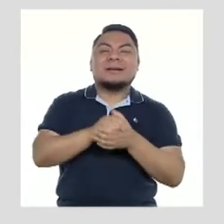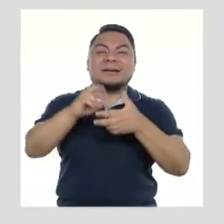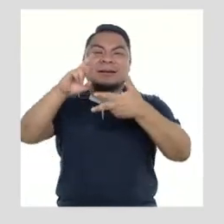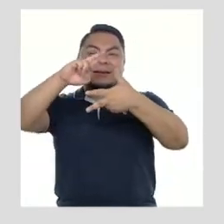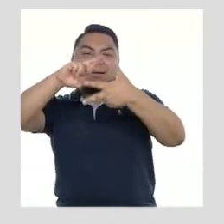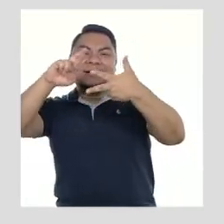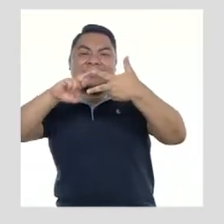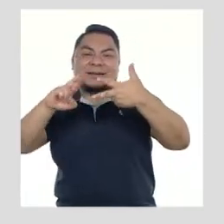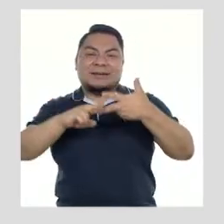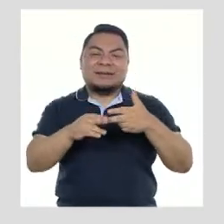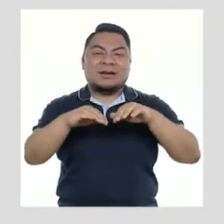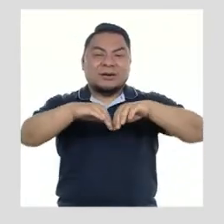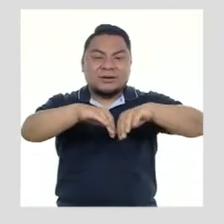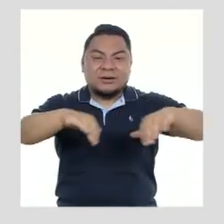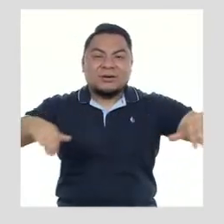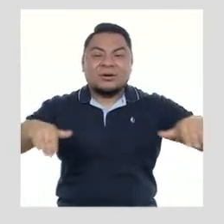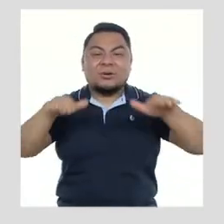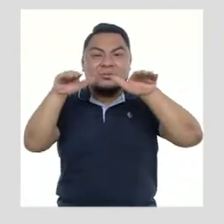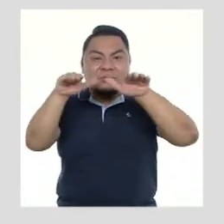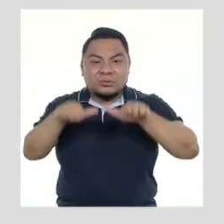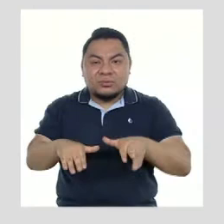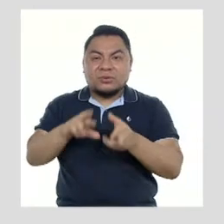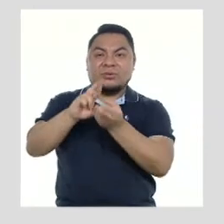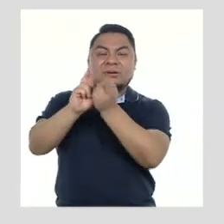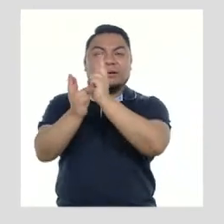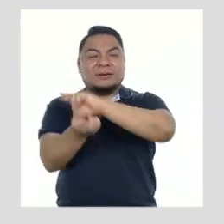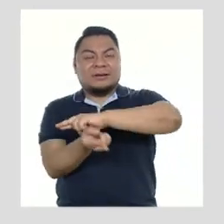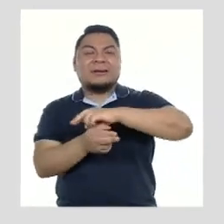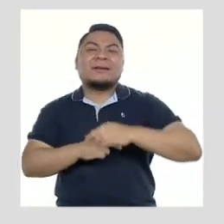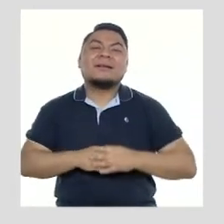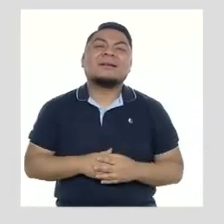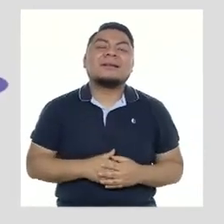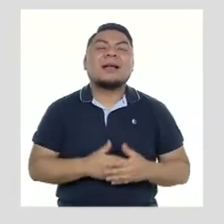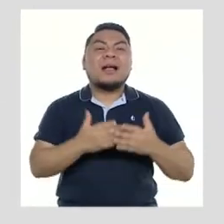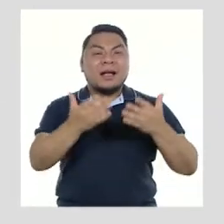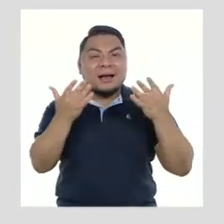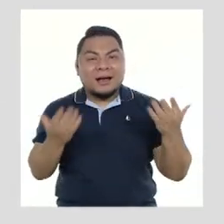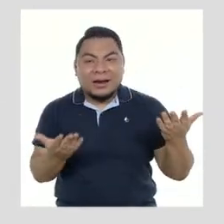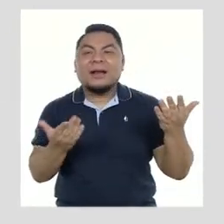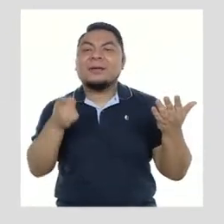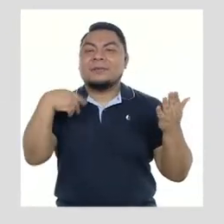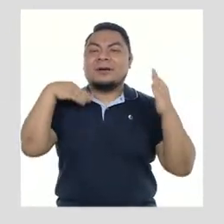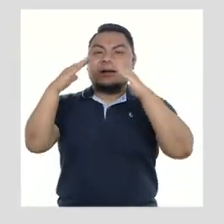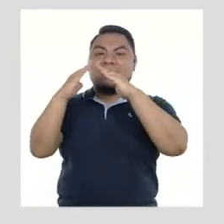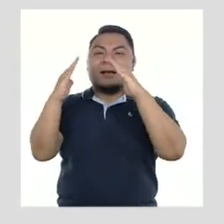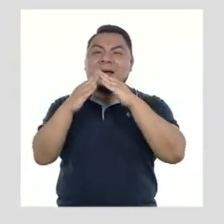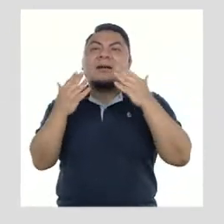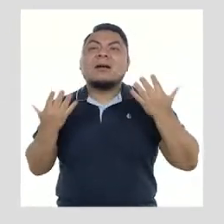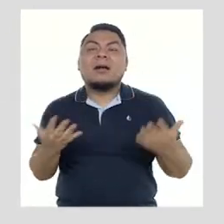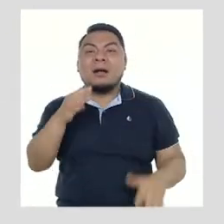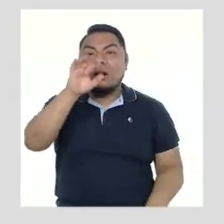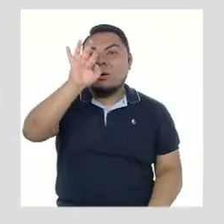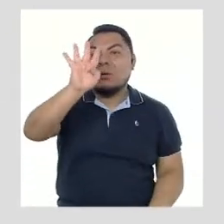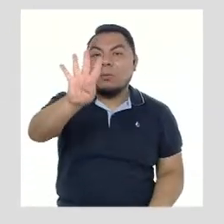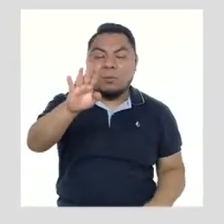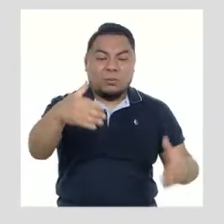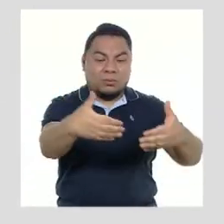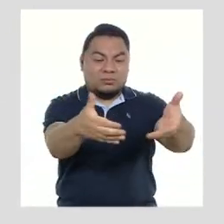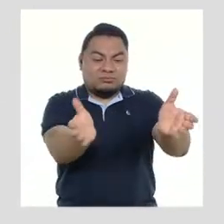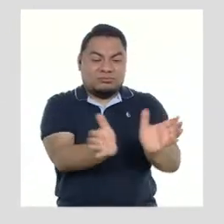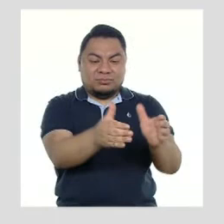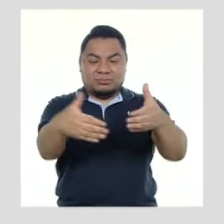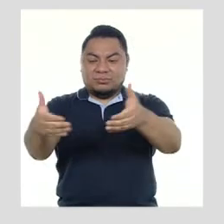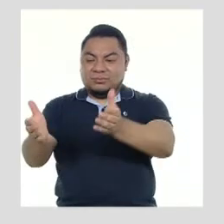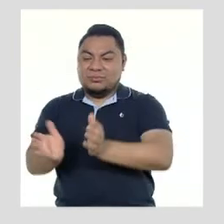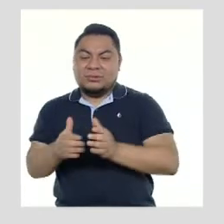tres R's, reusar, reciclar, reducir. En casa hay cuatro tallos que